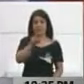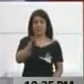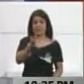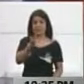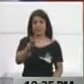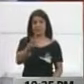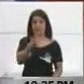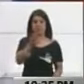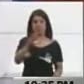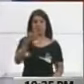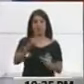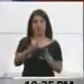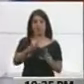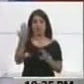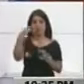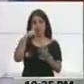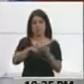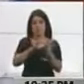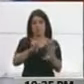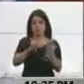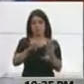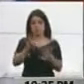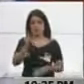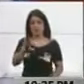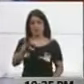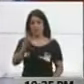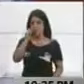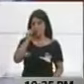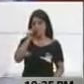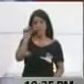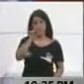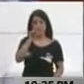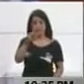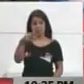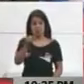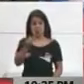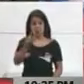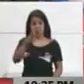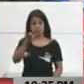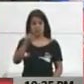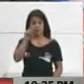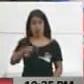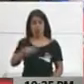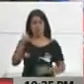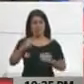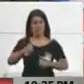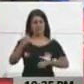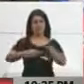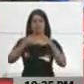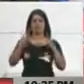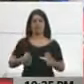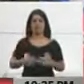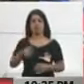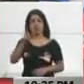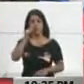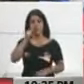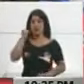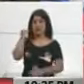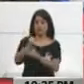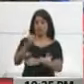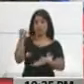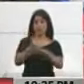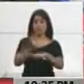25 de septiembre del 93, Sergio Rodríguez. Sergio Rodríguez era un combatiente, un revolucionario, asesinado por la